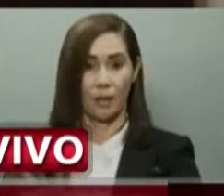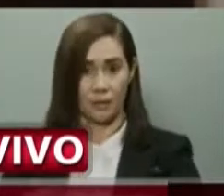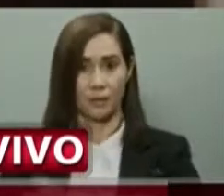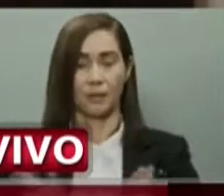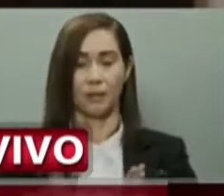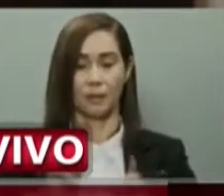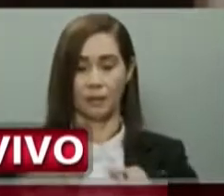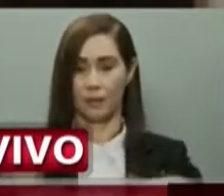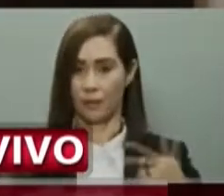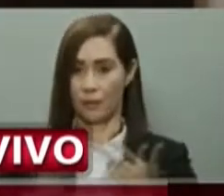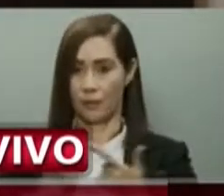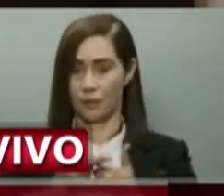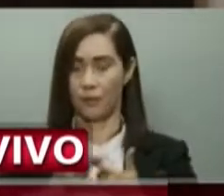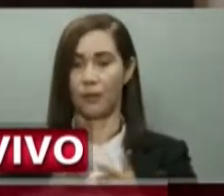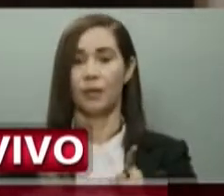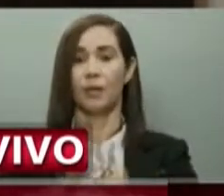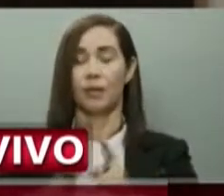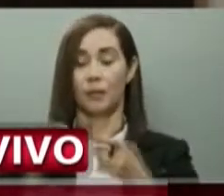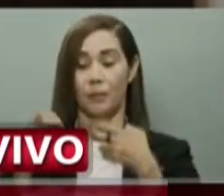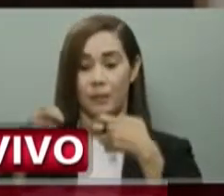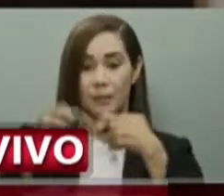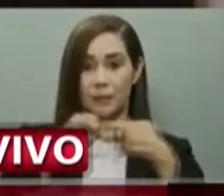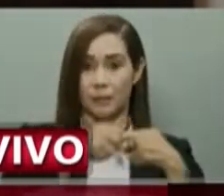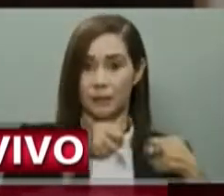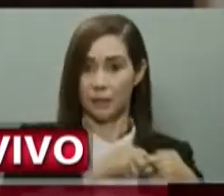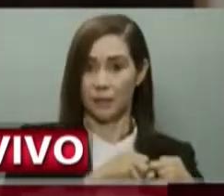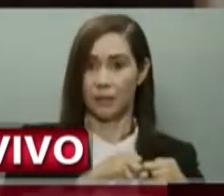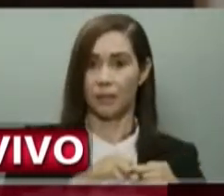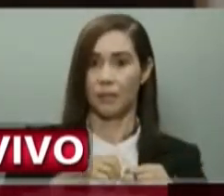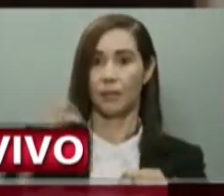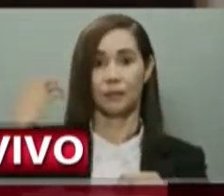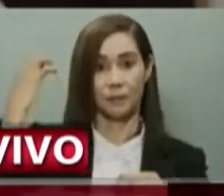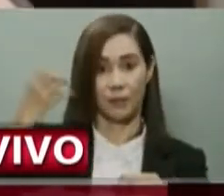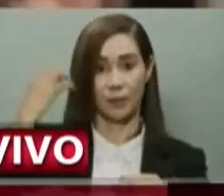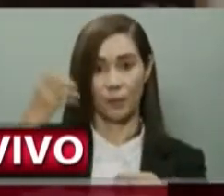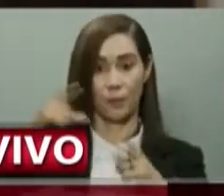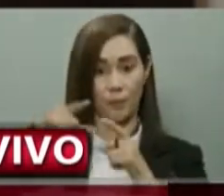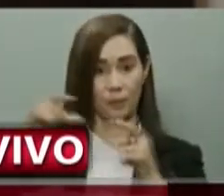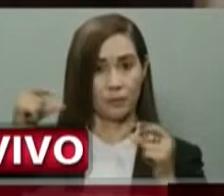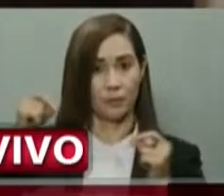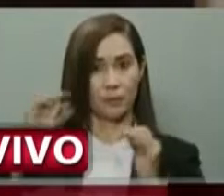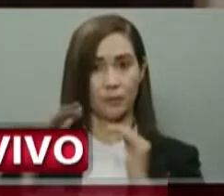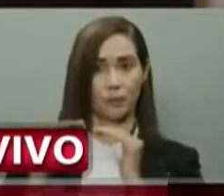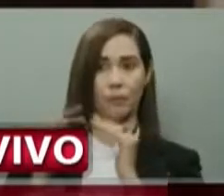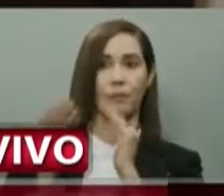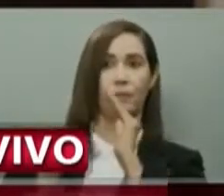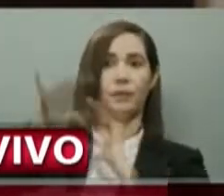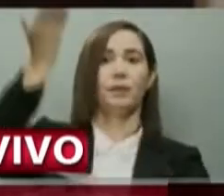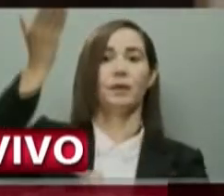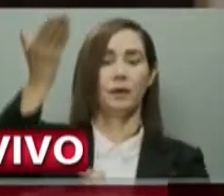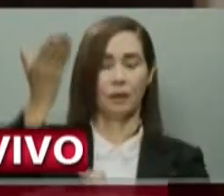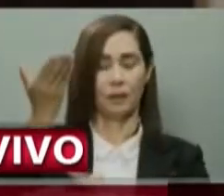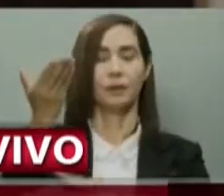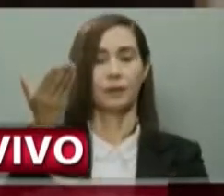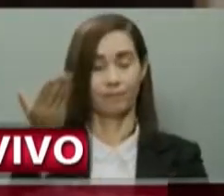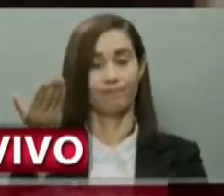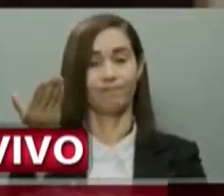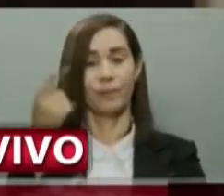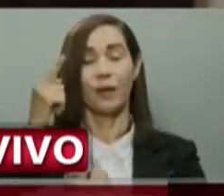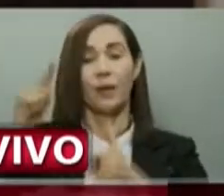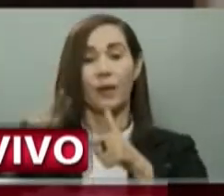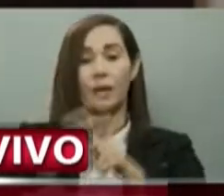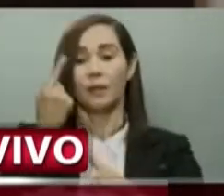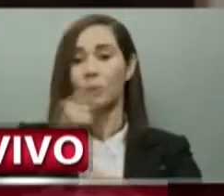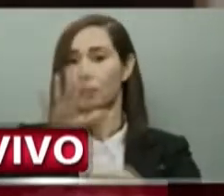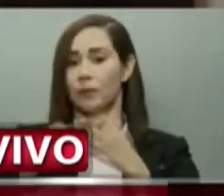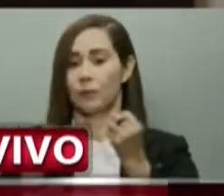el aumento de los costos de la energía en Europa y China, que está por los cielos, empujando los precios más allá